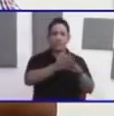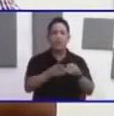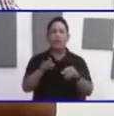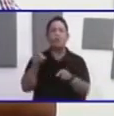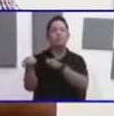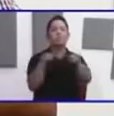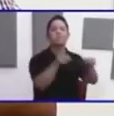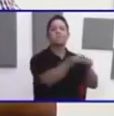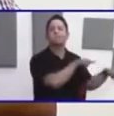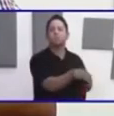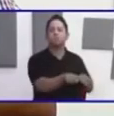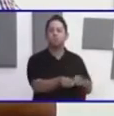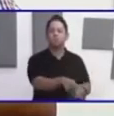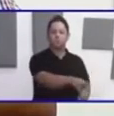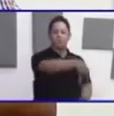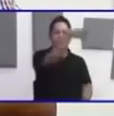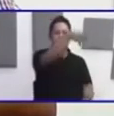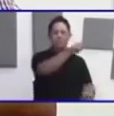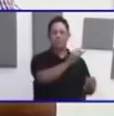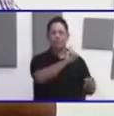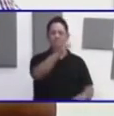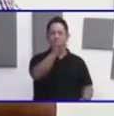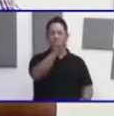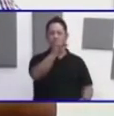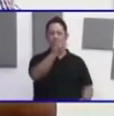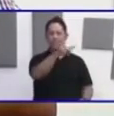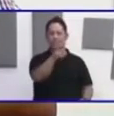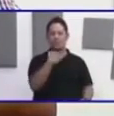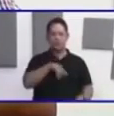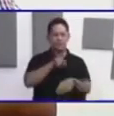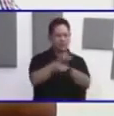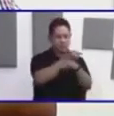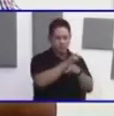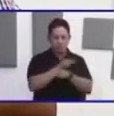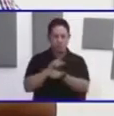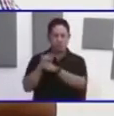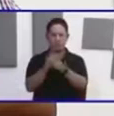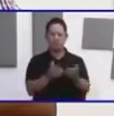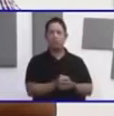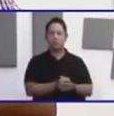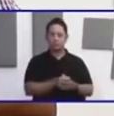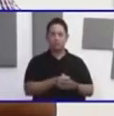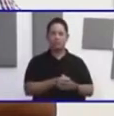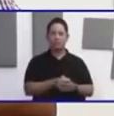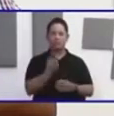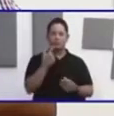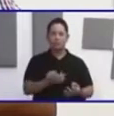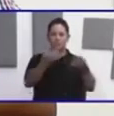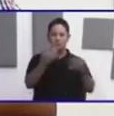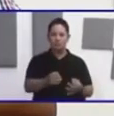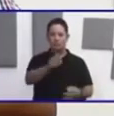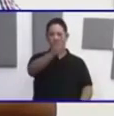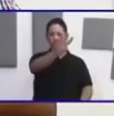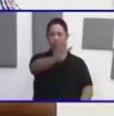están cargados al sistema de salud, hay que hacerle seguimiento. Entonces nosotros queremos mostrar de que estos 73